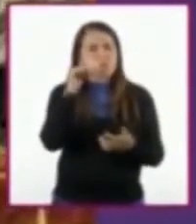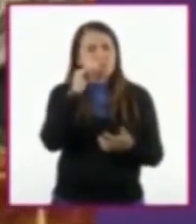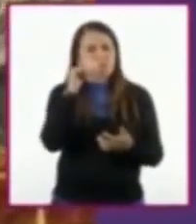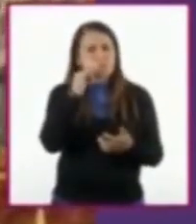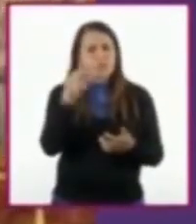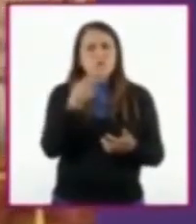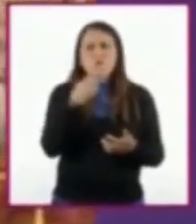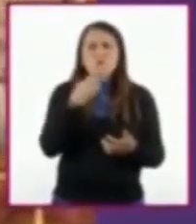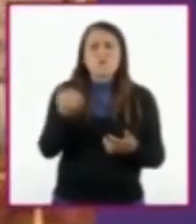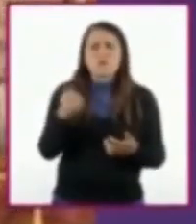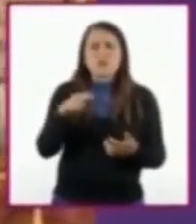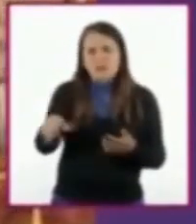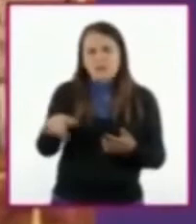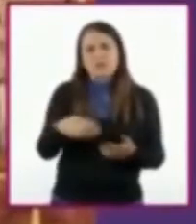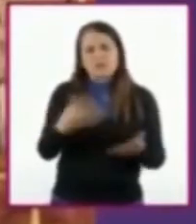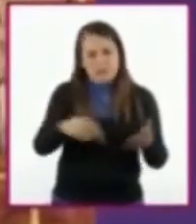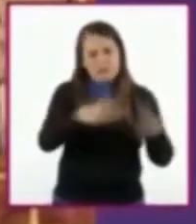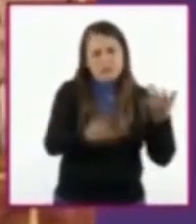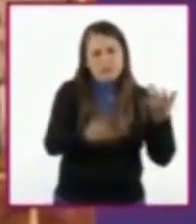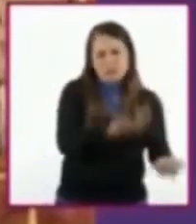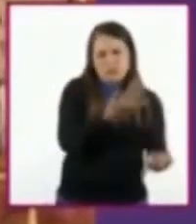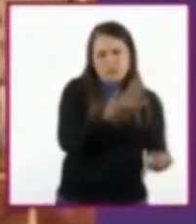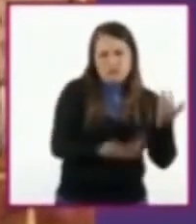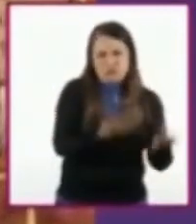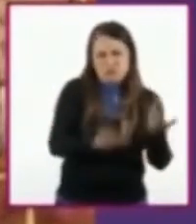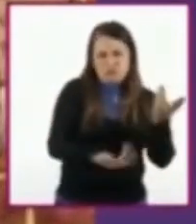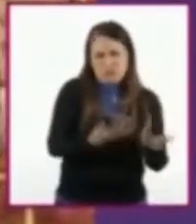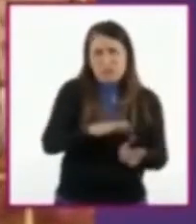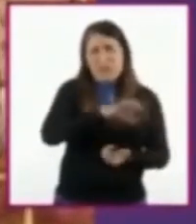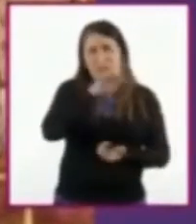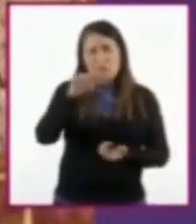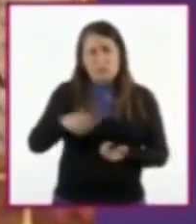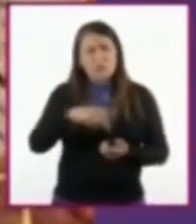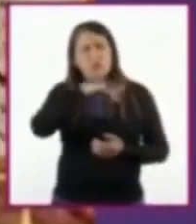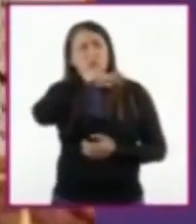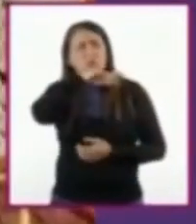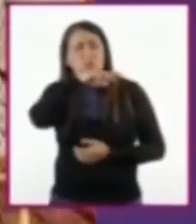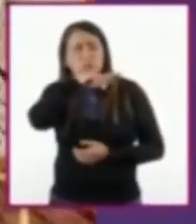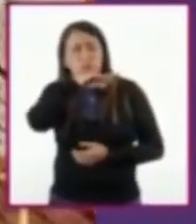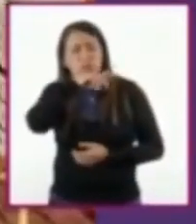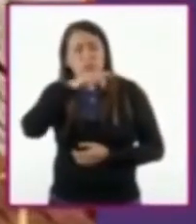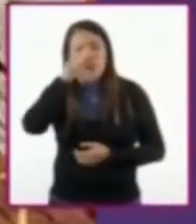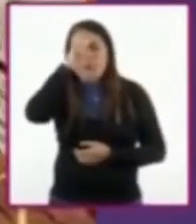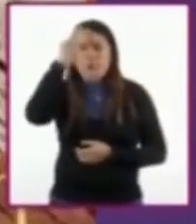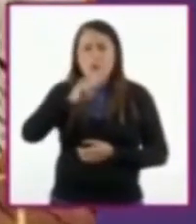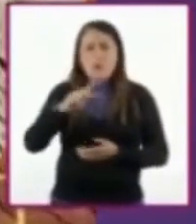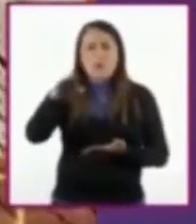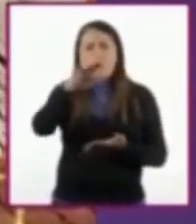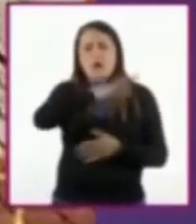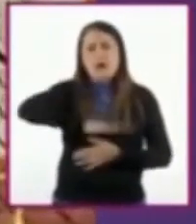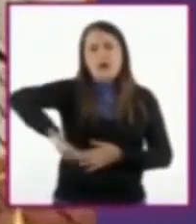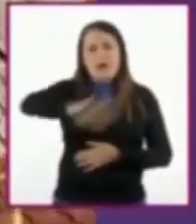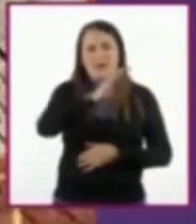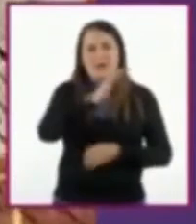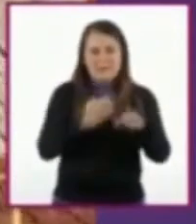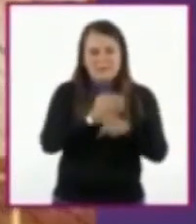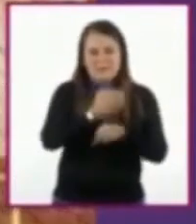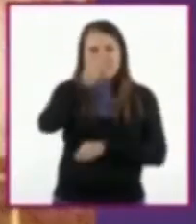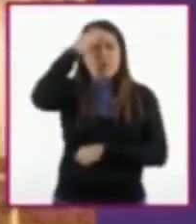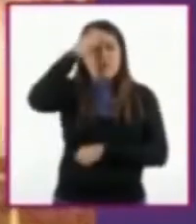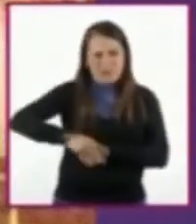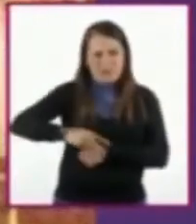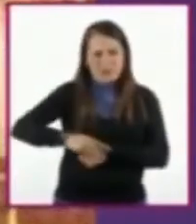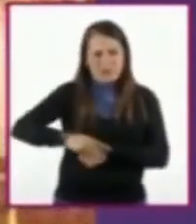reuso. Esa combustión origina una gran cantidad de contaminantes. Por ejemplo, en la zona ladrillera del Estado de México